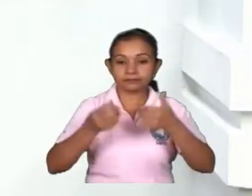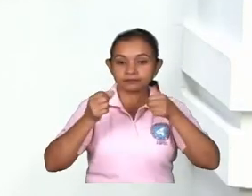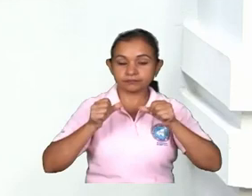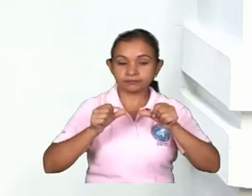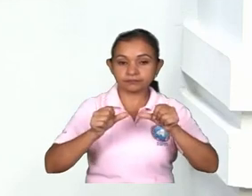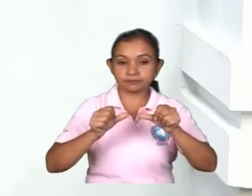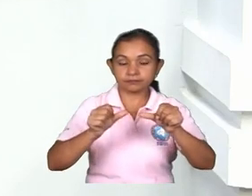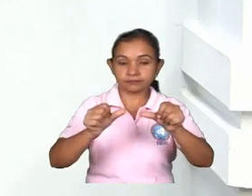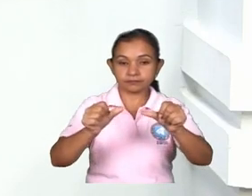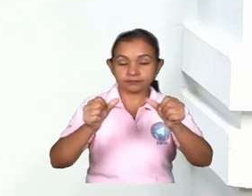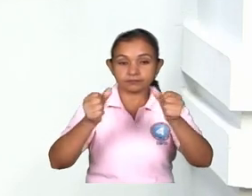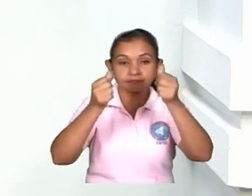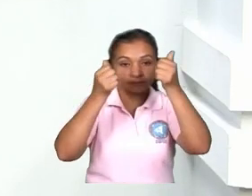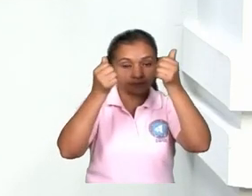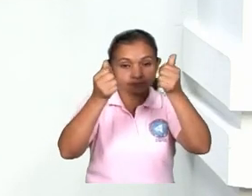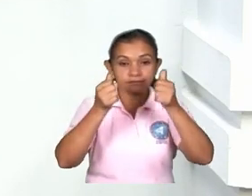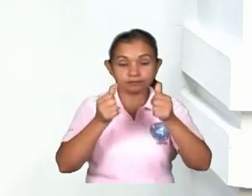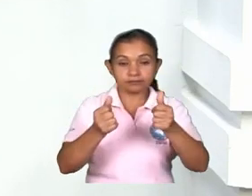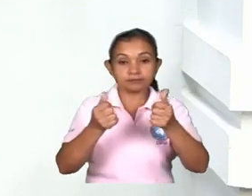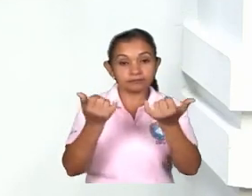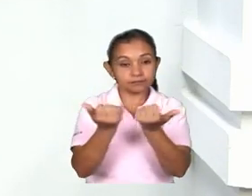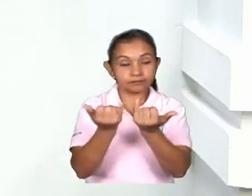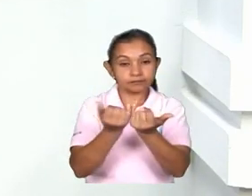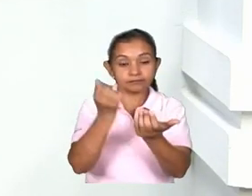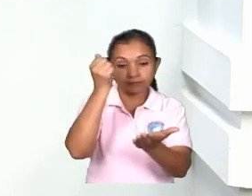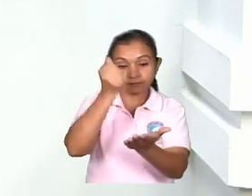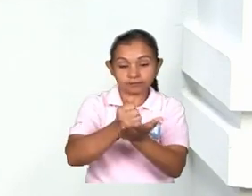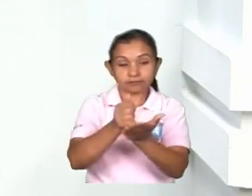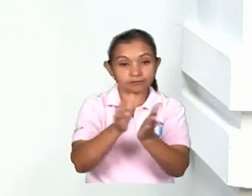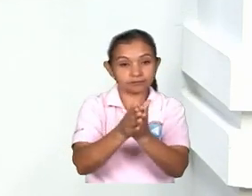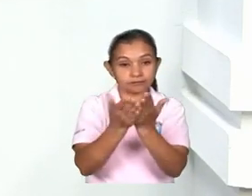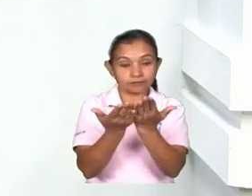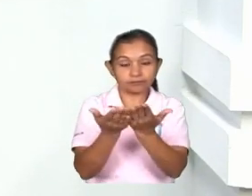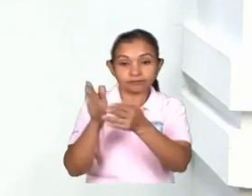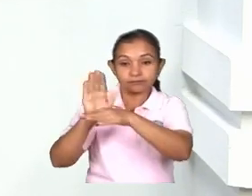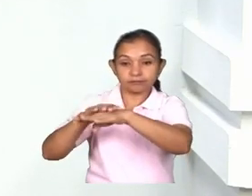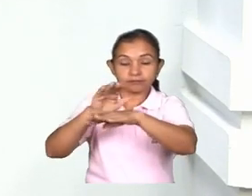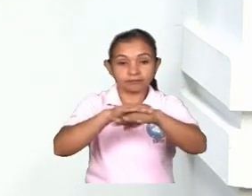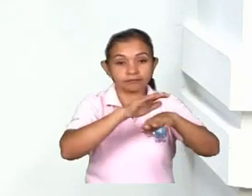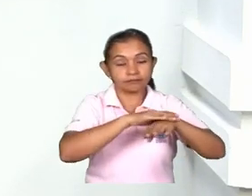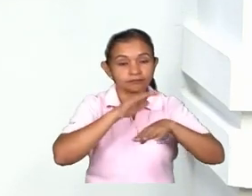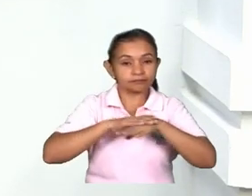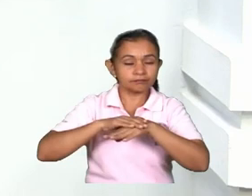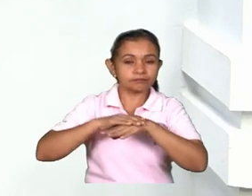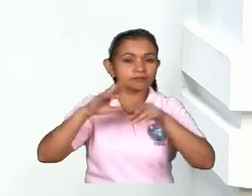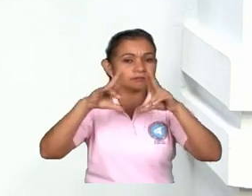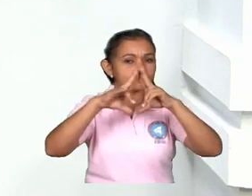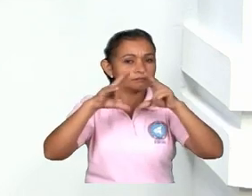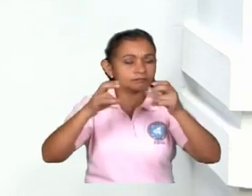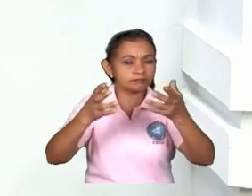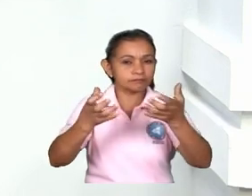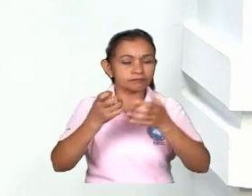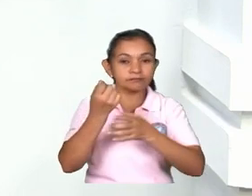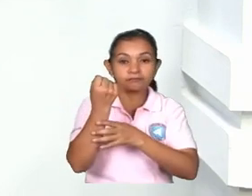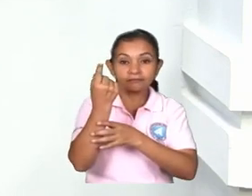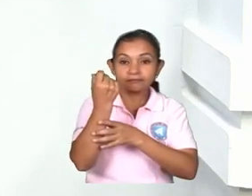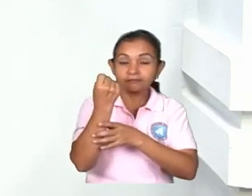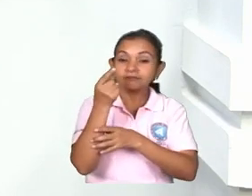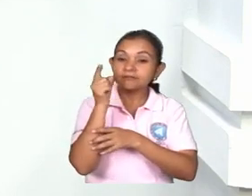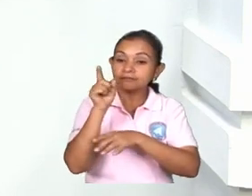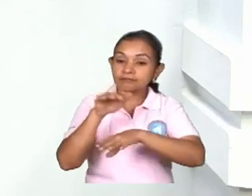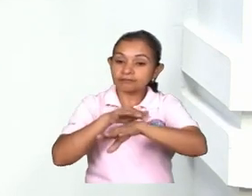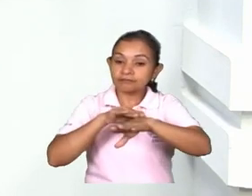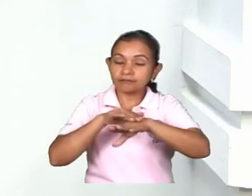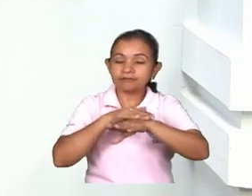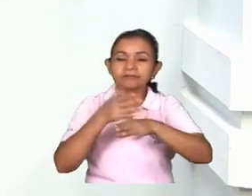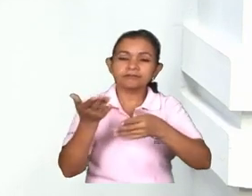Continuamos con el detalle de nuestras informaciones y les comentamos que Migración invita a turistas que están en nuestro país, quienes aún no han renovado su estadía,